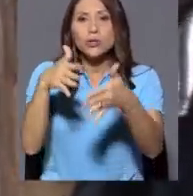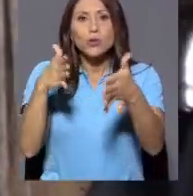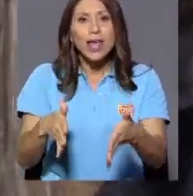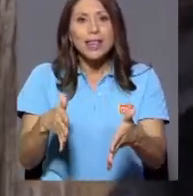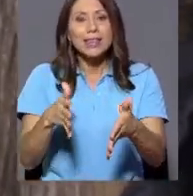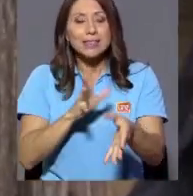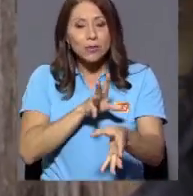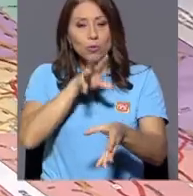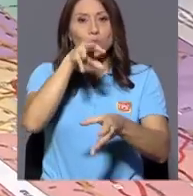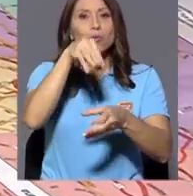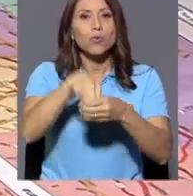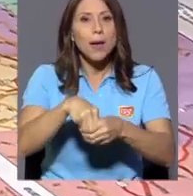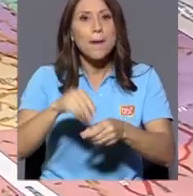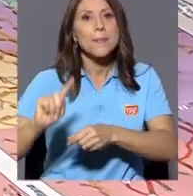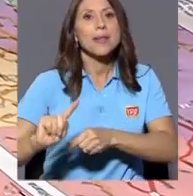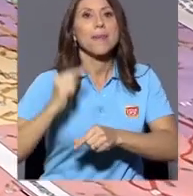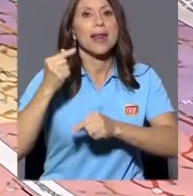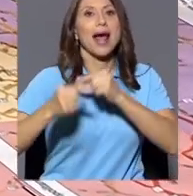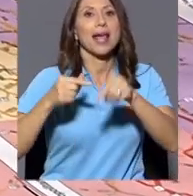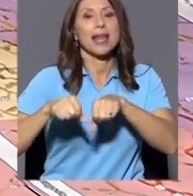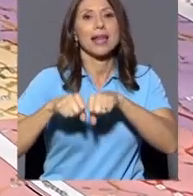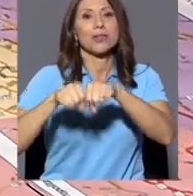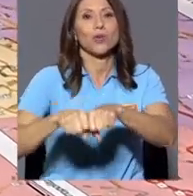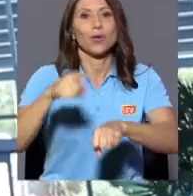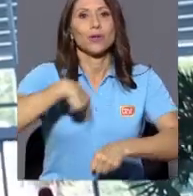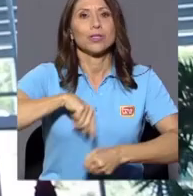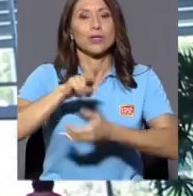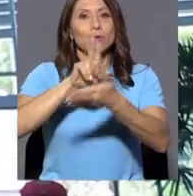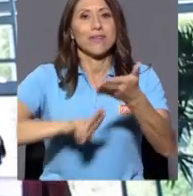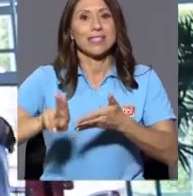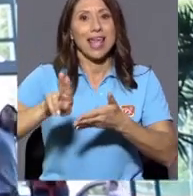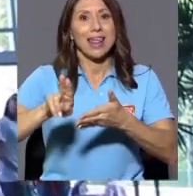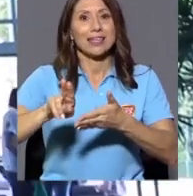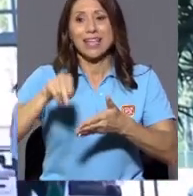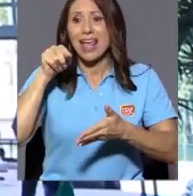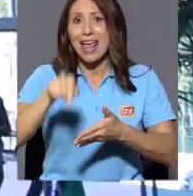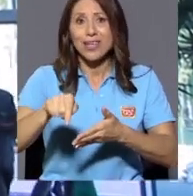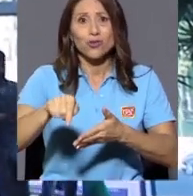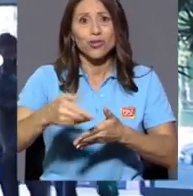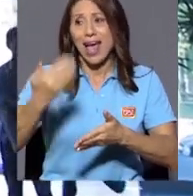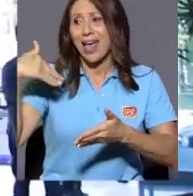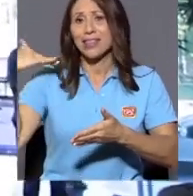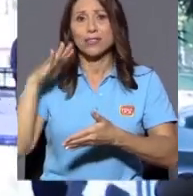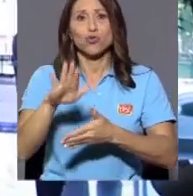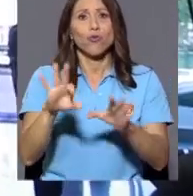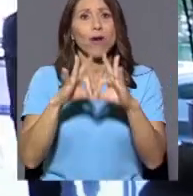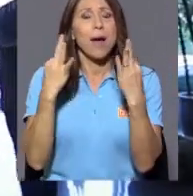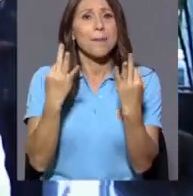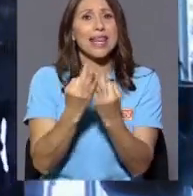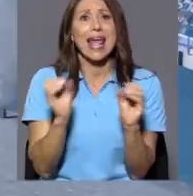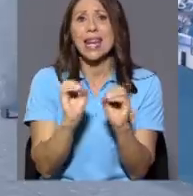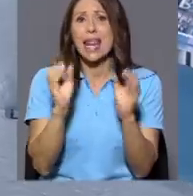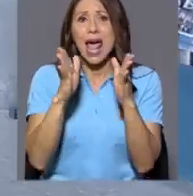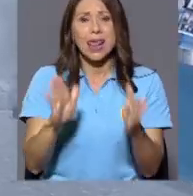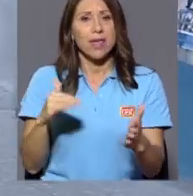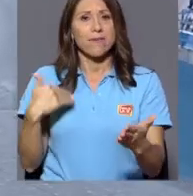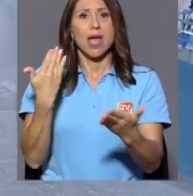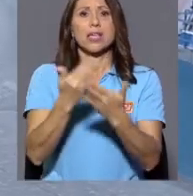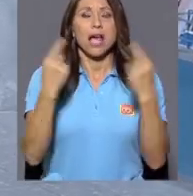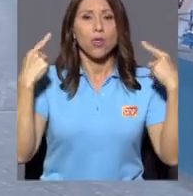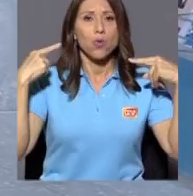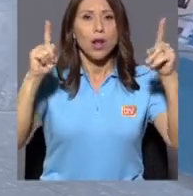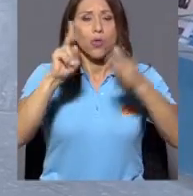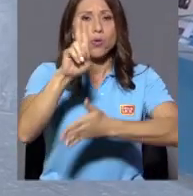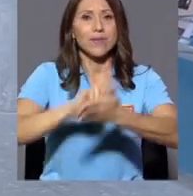estudiantes que son primeras generaciones en nuestras universidades que hasta ahora en su familia no habían llegado nadie y que es tan